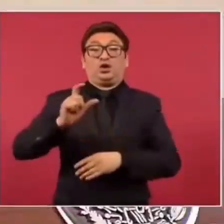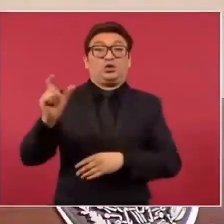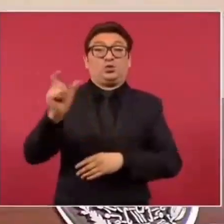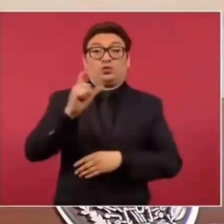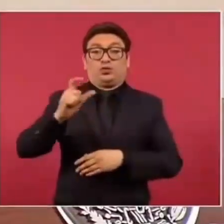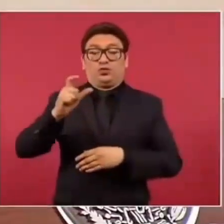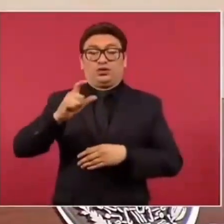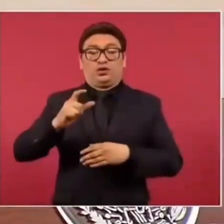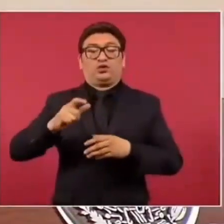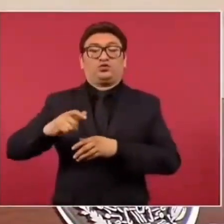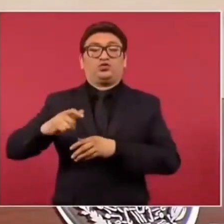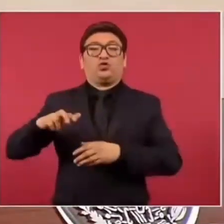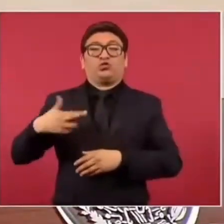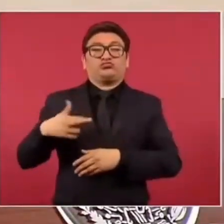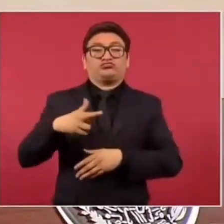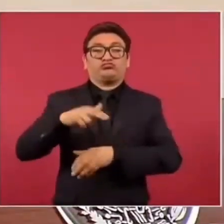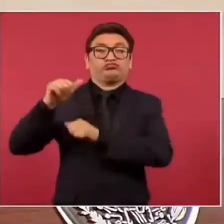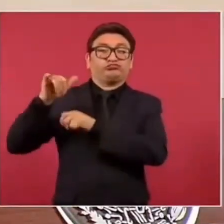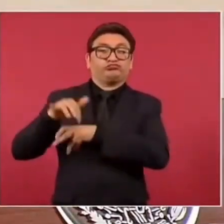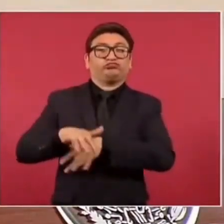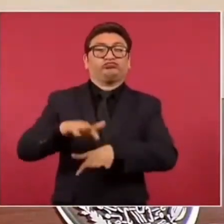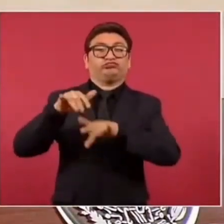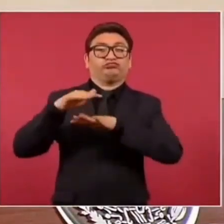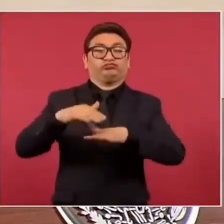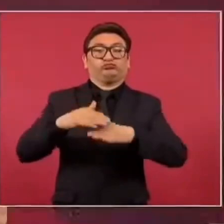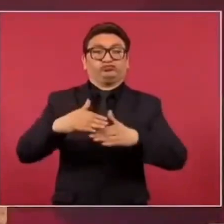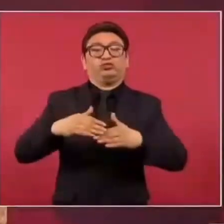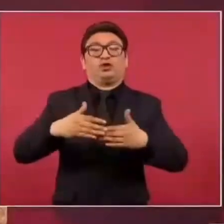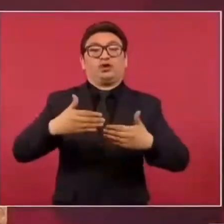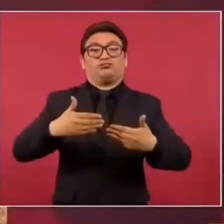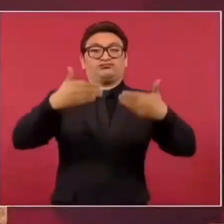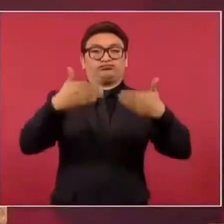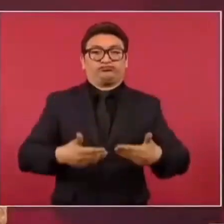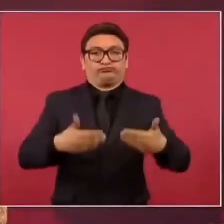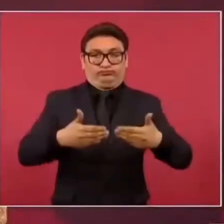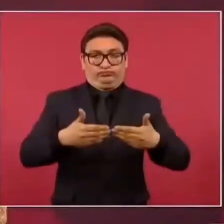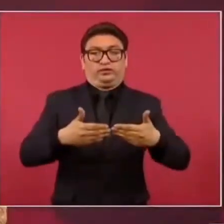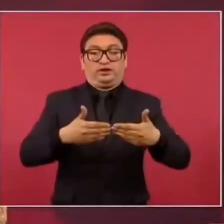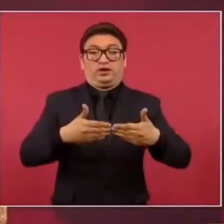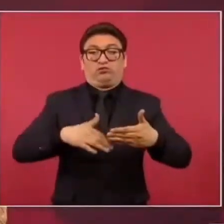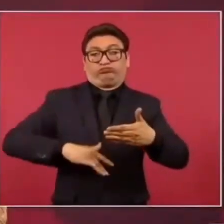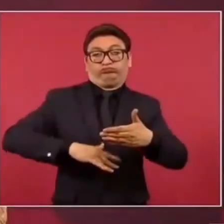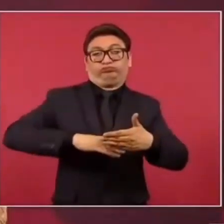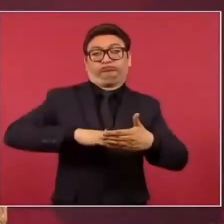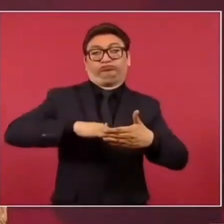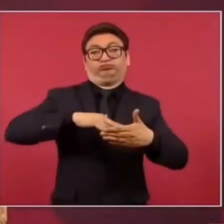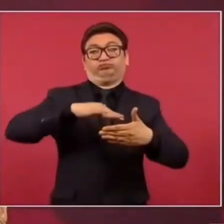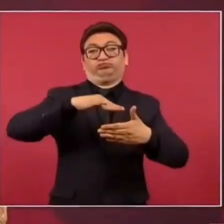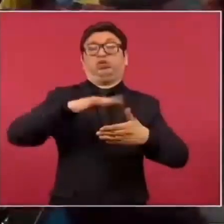Grijalva llenos, porque no turbinaban.